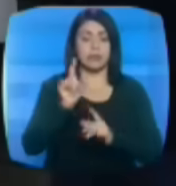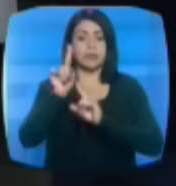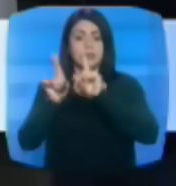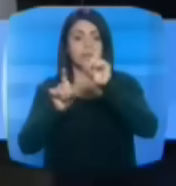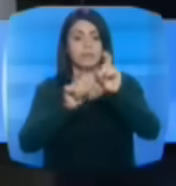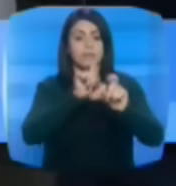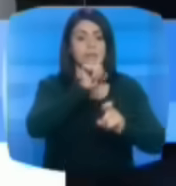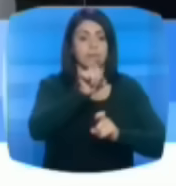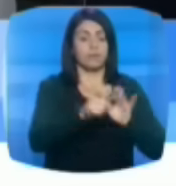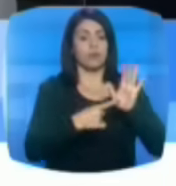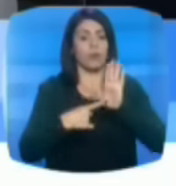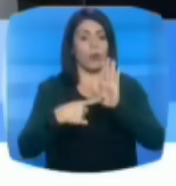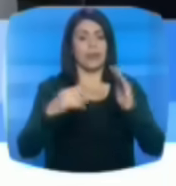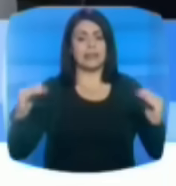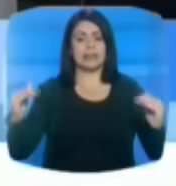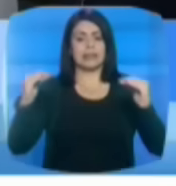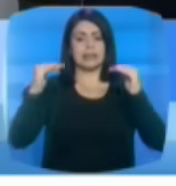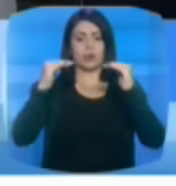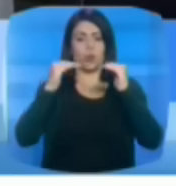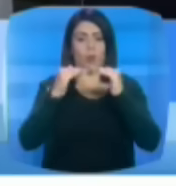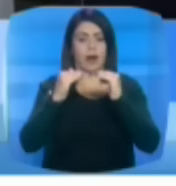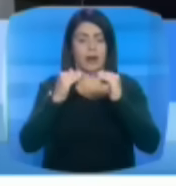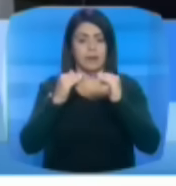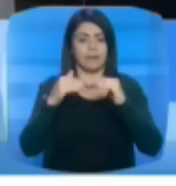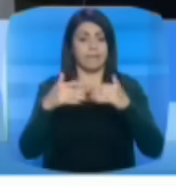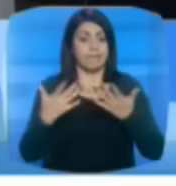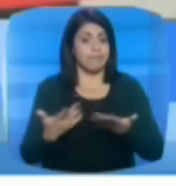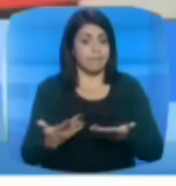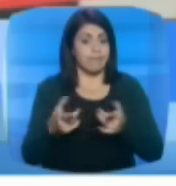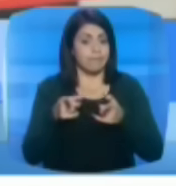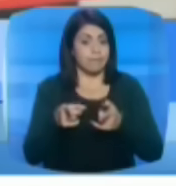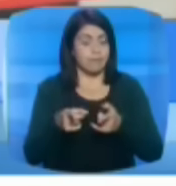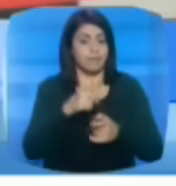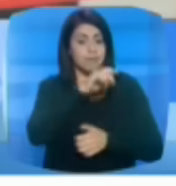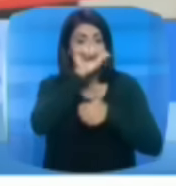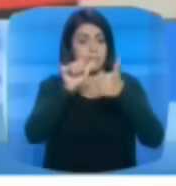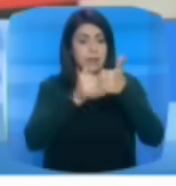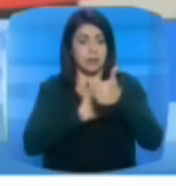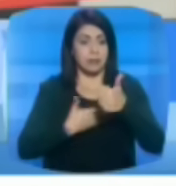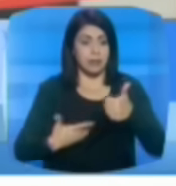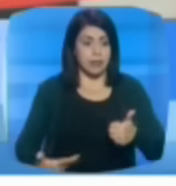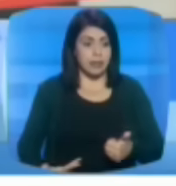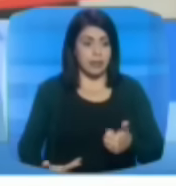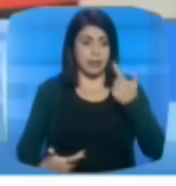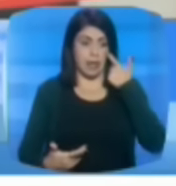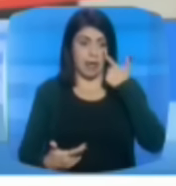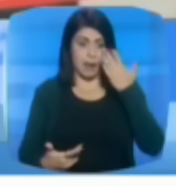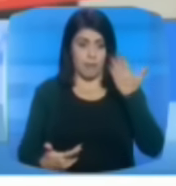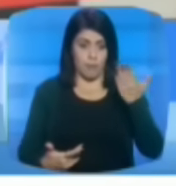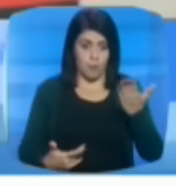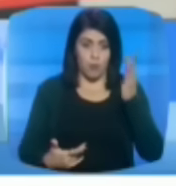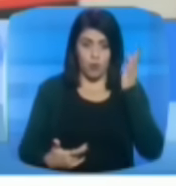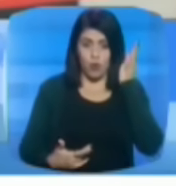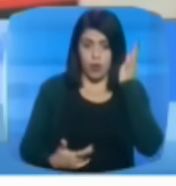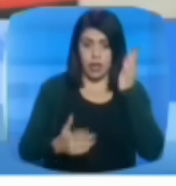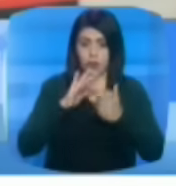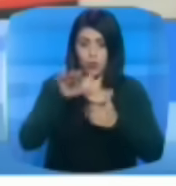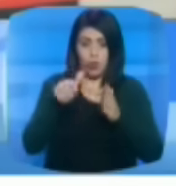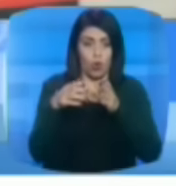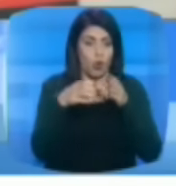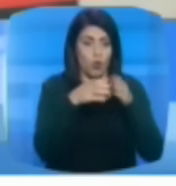encuestas muestra un empate entre los dos candidatos. La vicepresidenta Kamala Harris y todo su equipo de